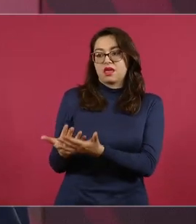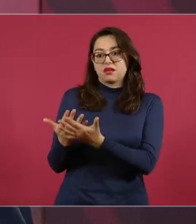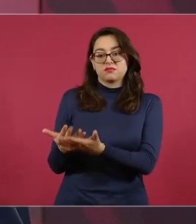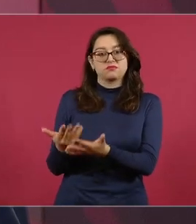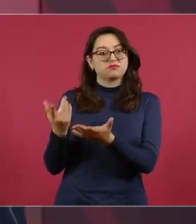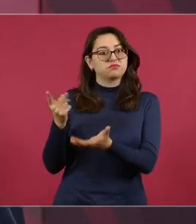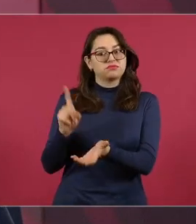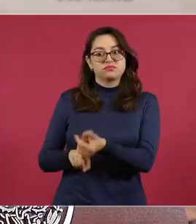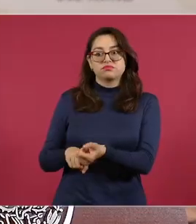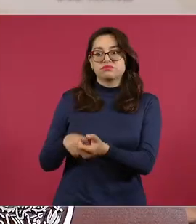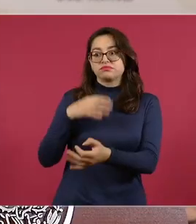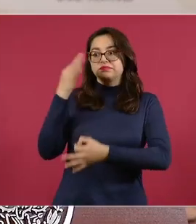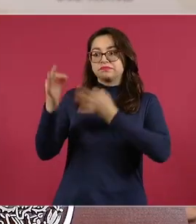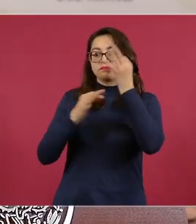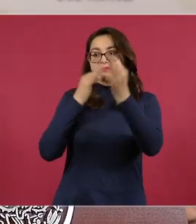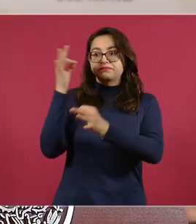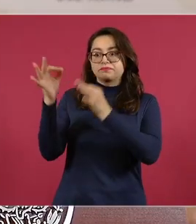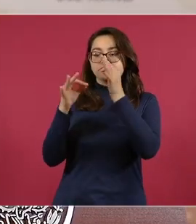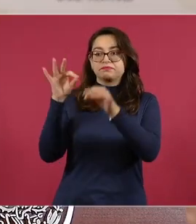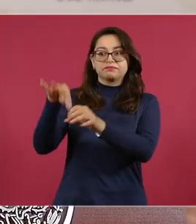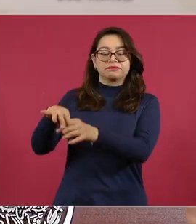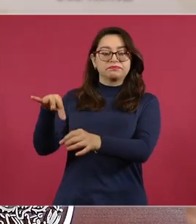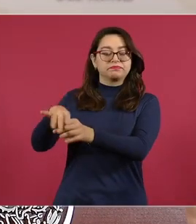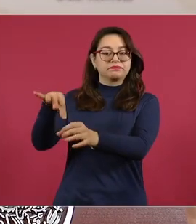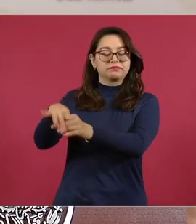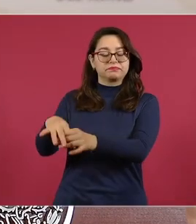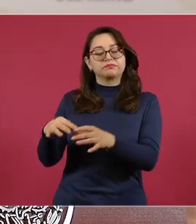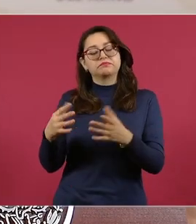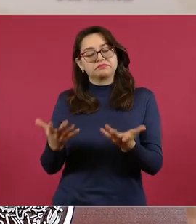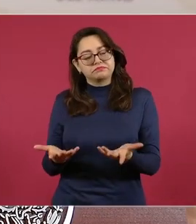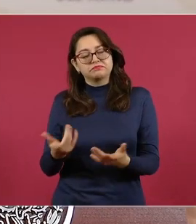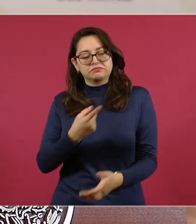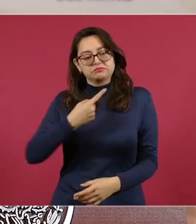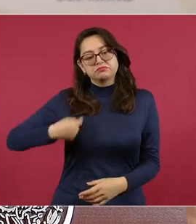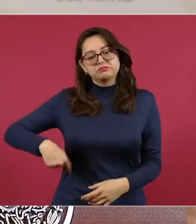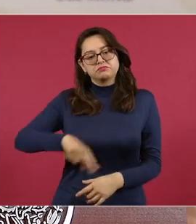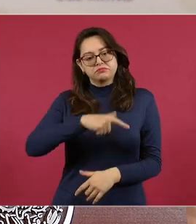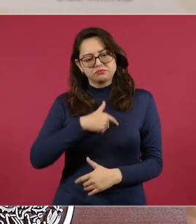todos estos procedimientos para no